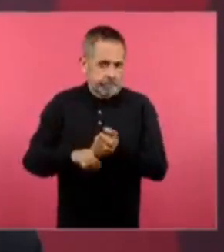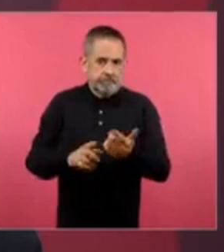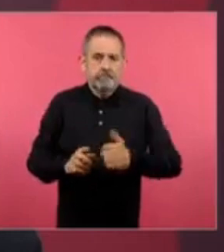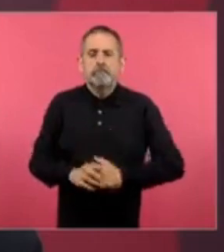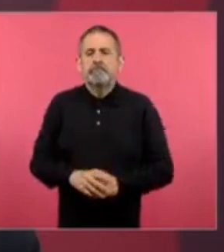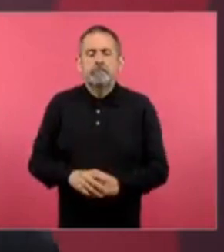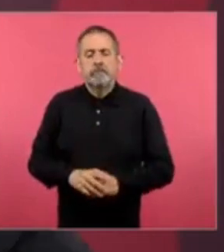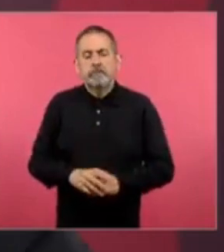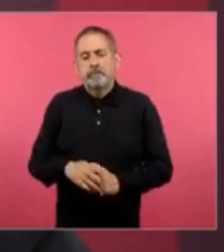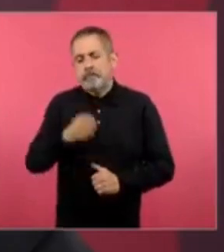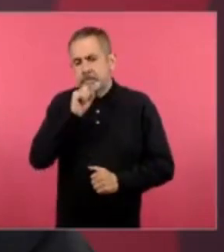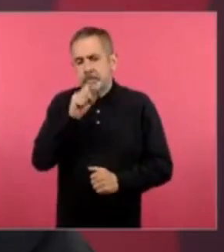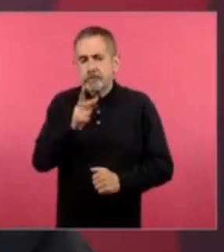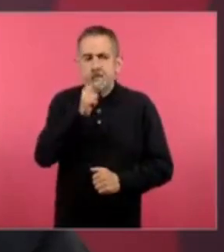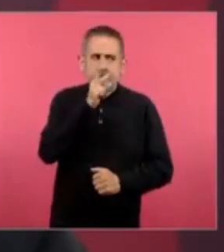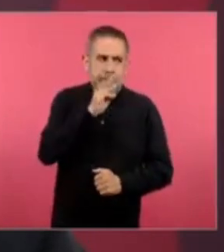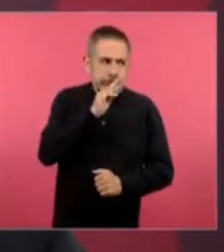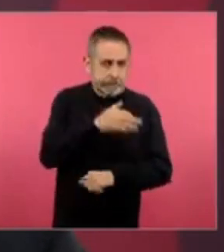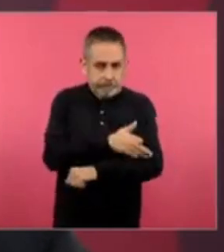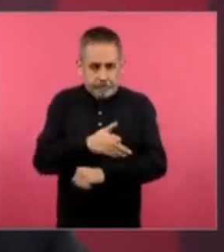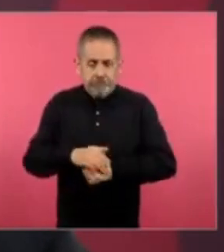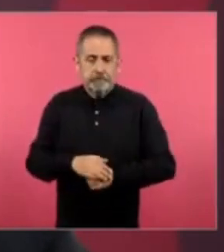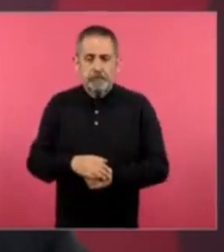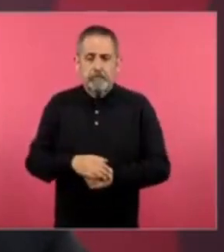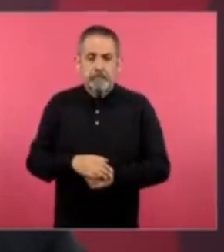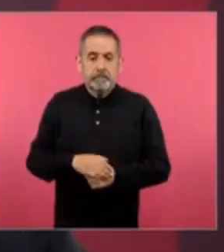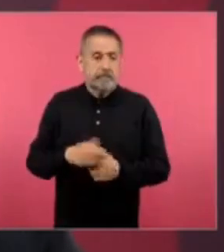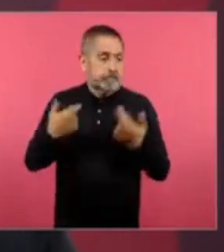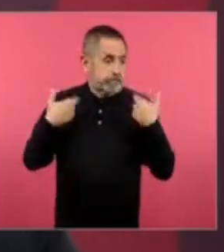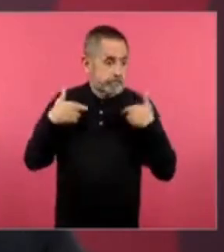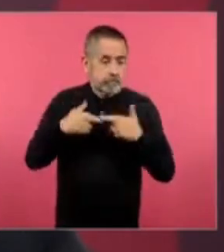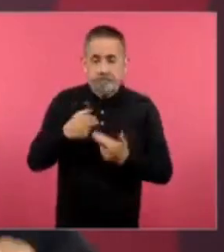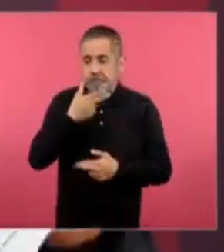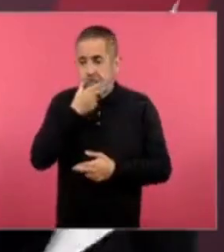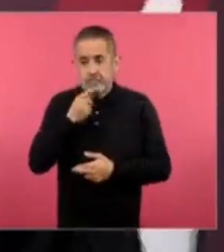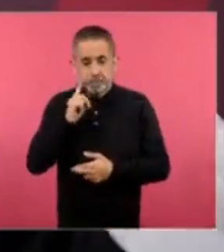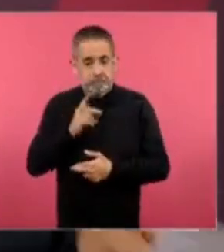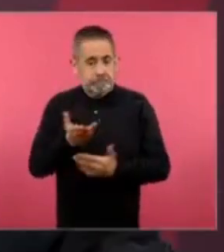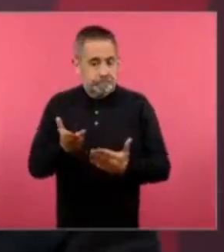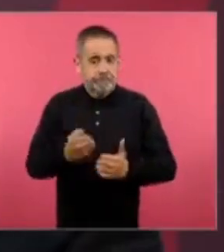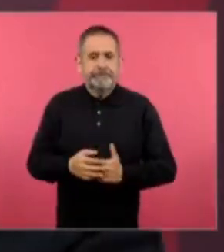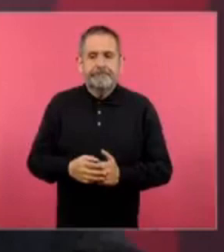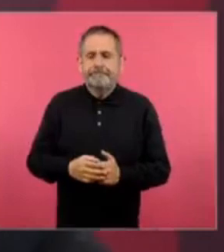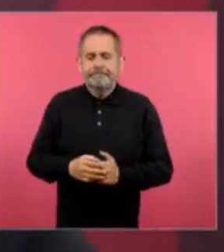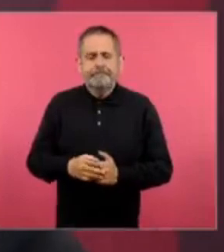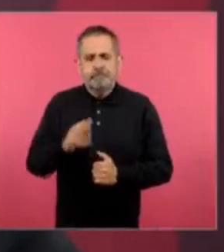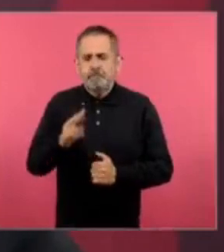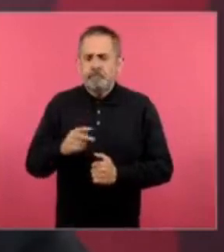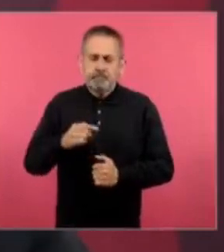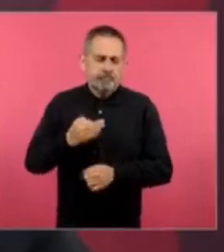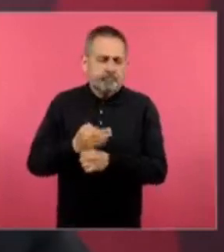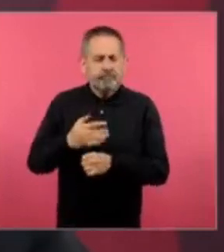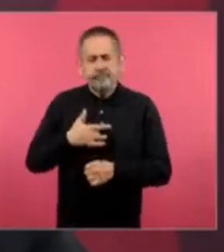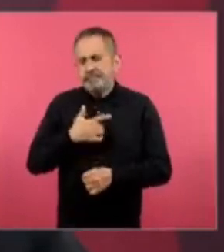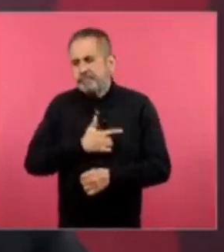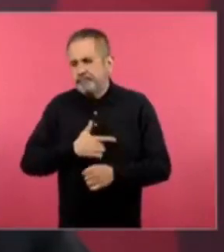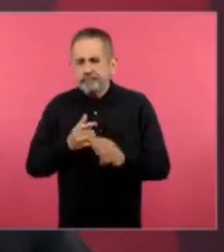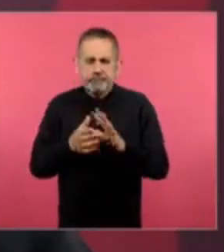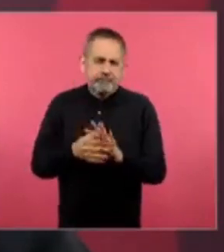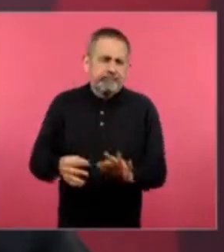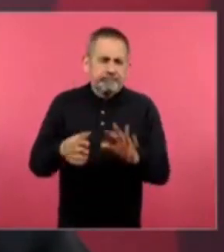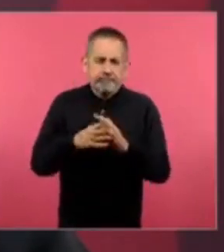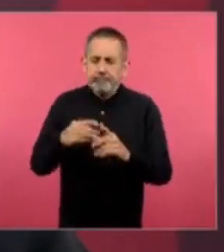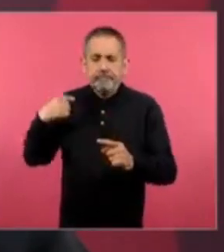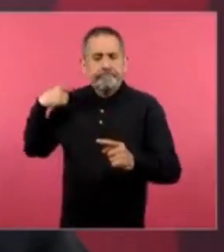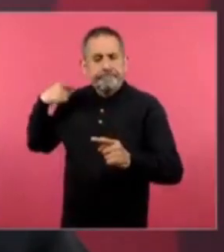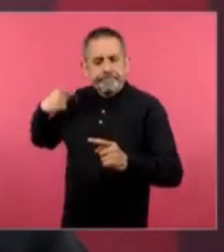de familia, ¿sí? A maestras y maestros. Es un verdadero gusto poder comentar con ustedes parte del trabajo que hemos